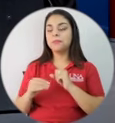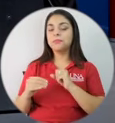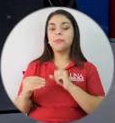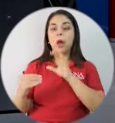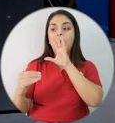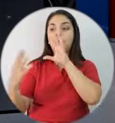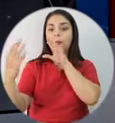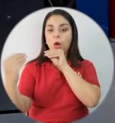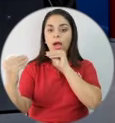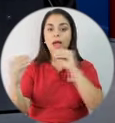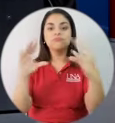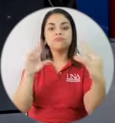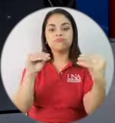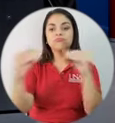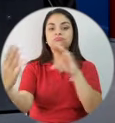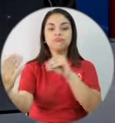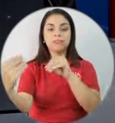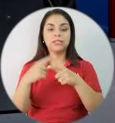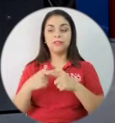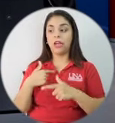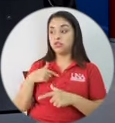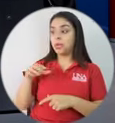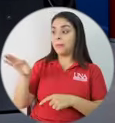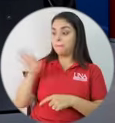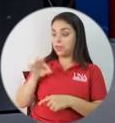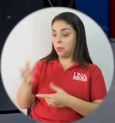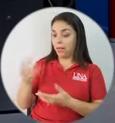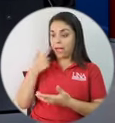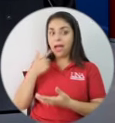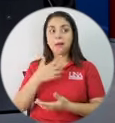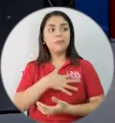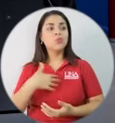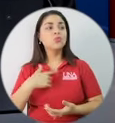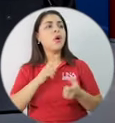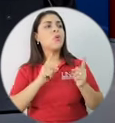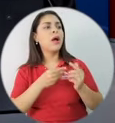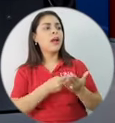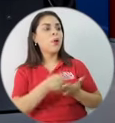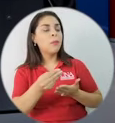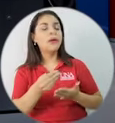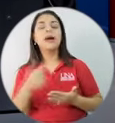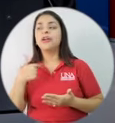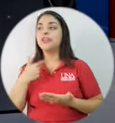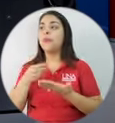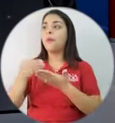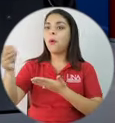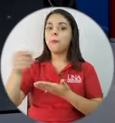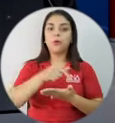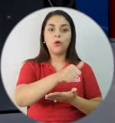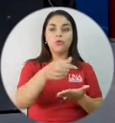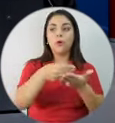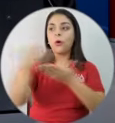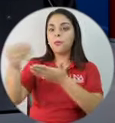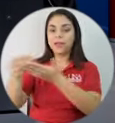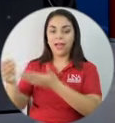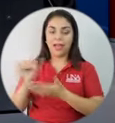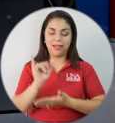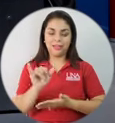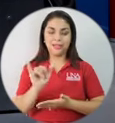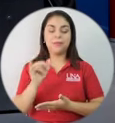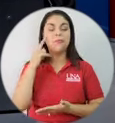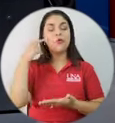publicidad de boca a boca, que se llame. Y es decir, una persona que invite a otro y le recomiende este café, estoy comprándolo, pruébelo porque vea